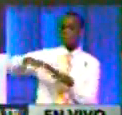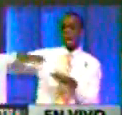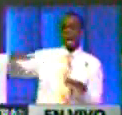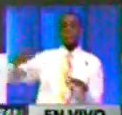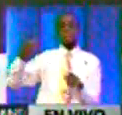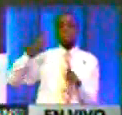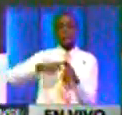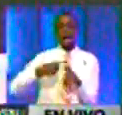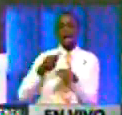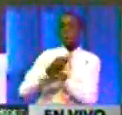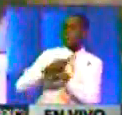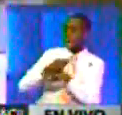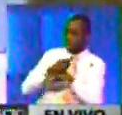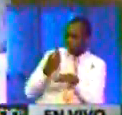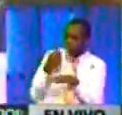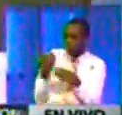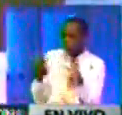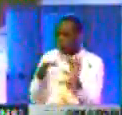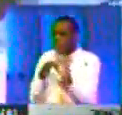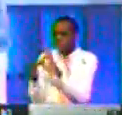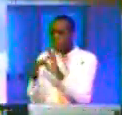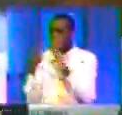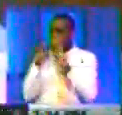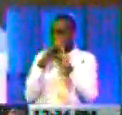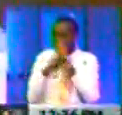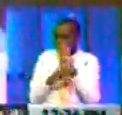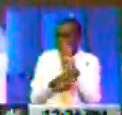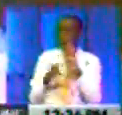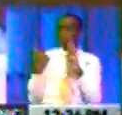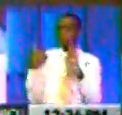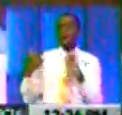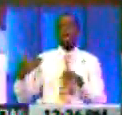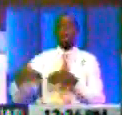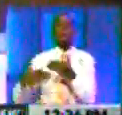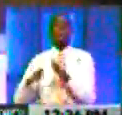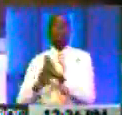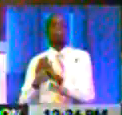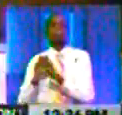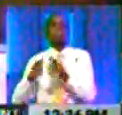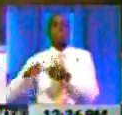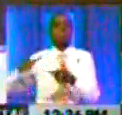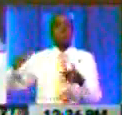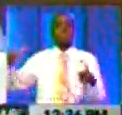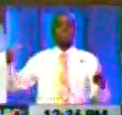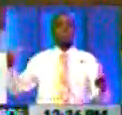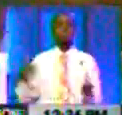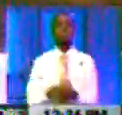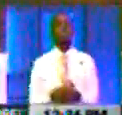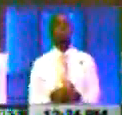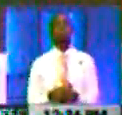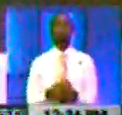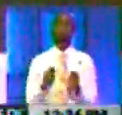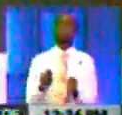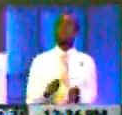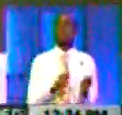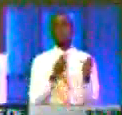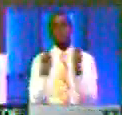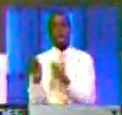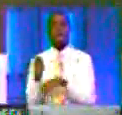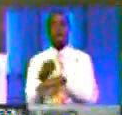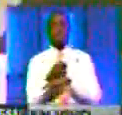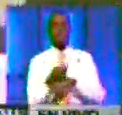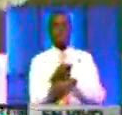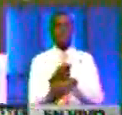gubernamentales con políticas para poder seguir creciendo y desarrollar nuestra industria. Le paso al ciudadano gobernador del Estado